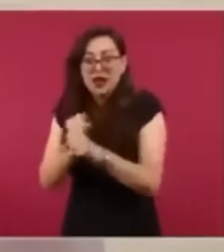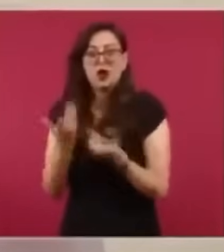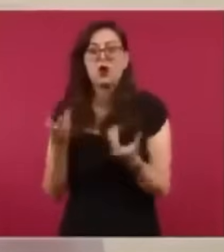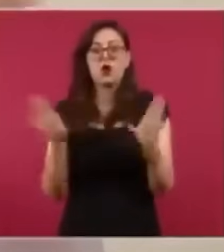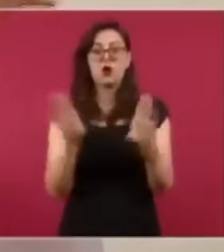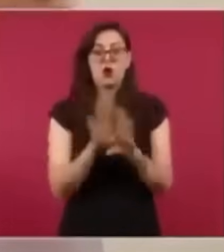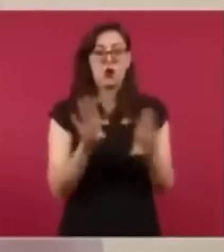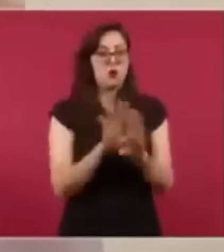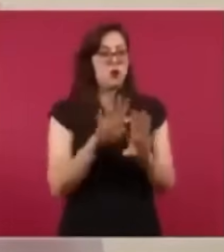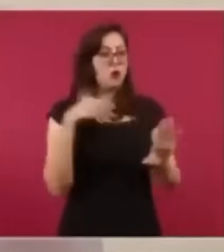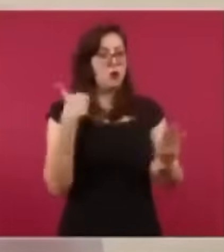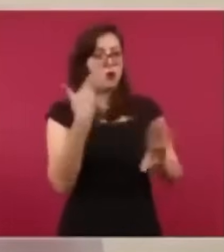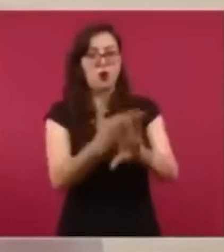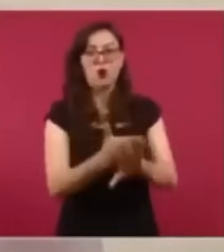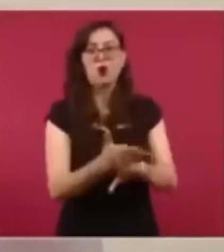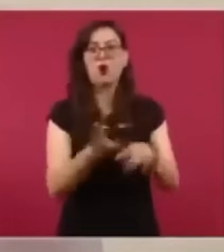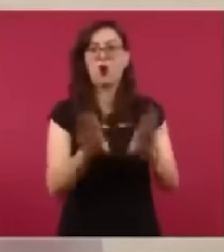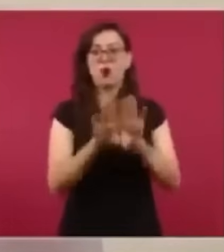a los